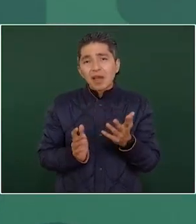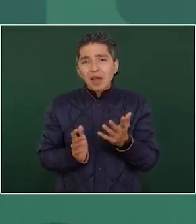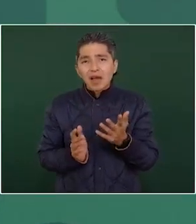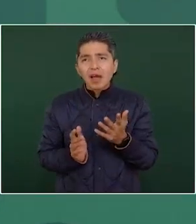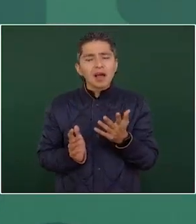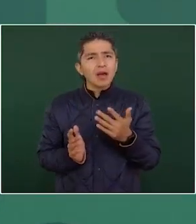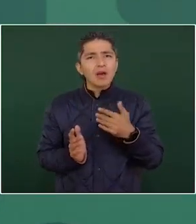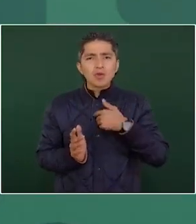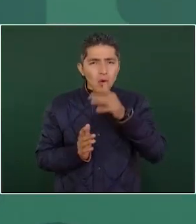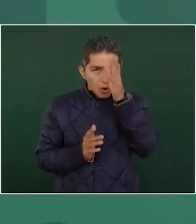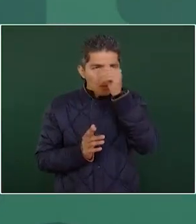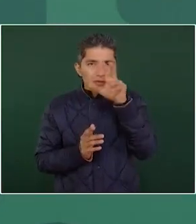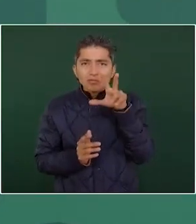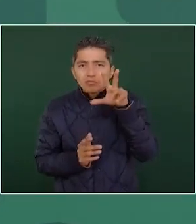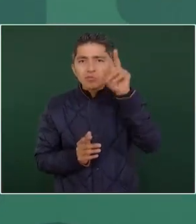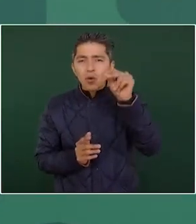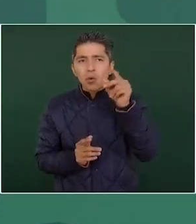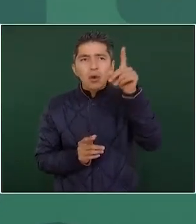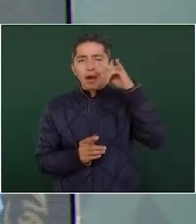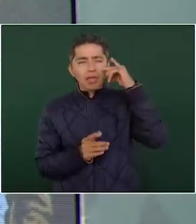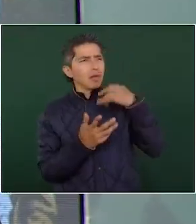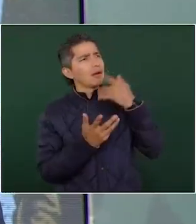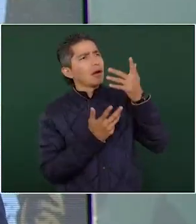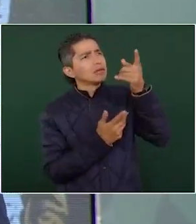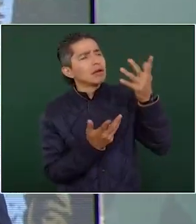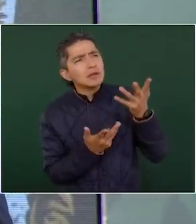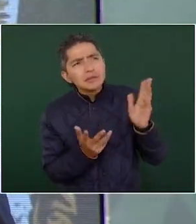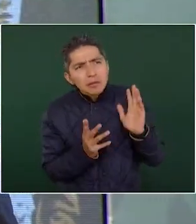No estábamos de acuerdo, además